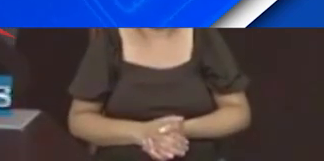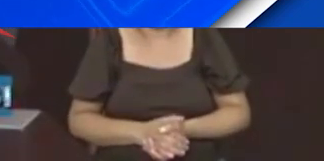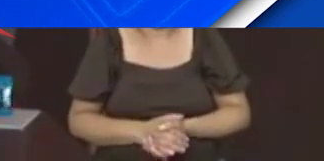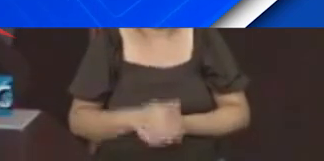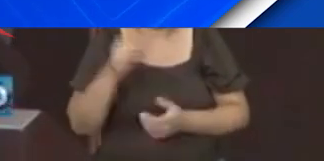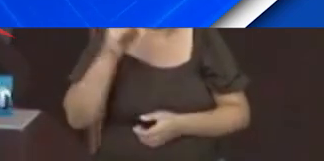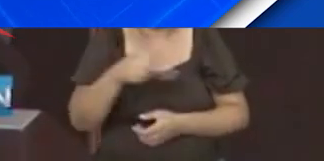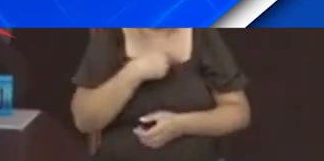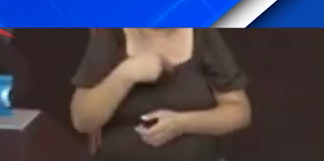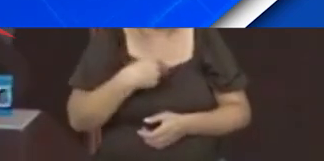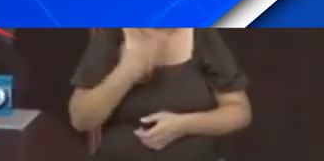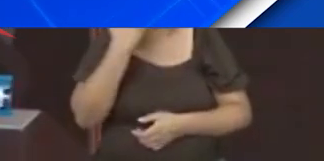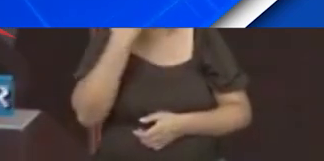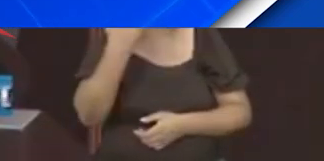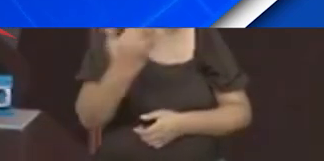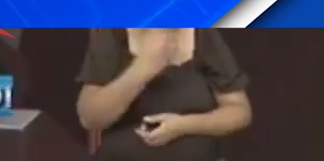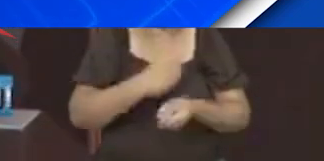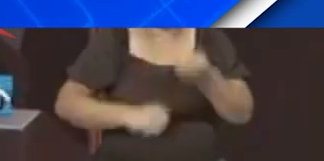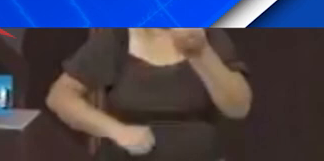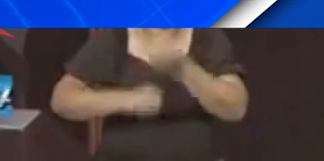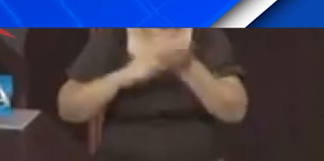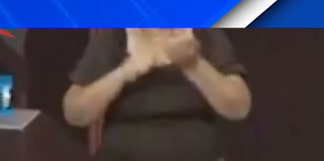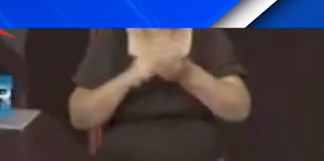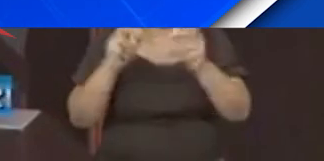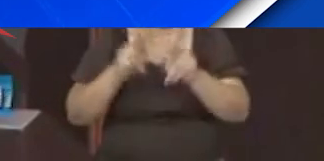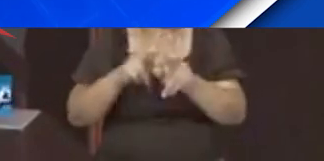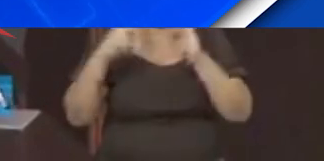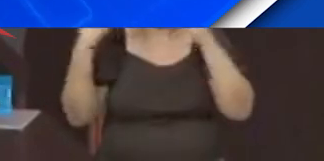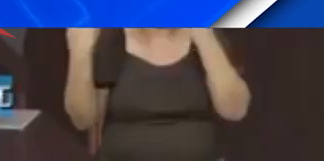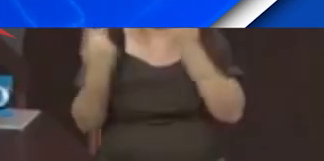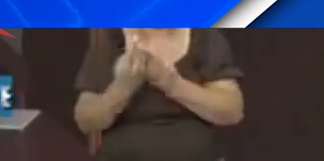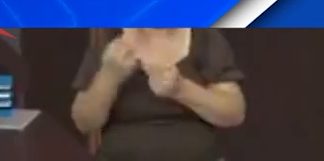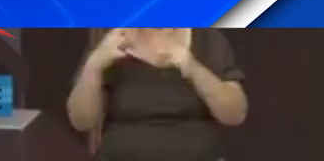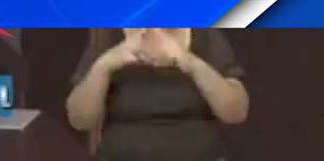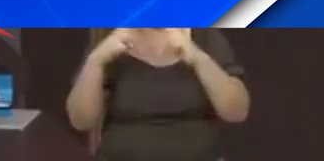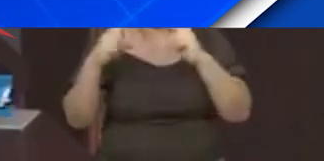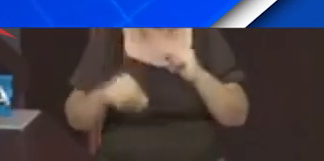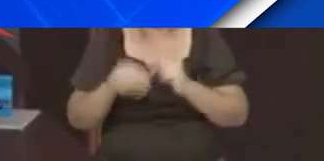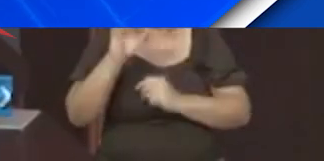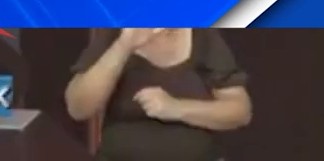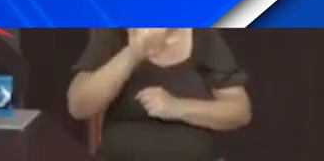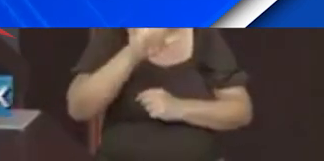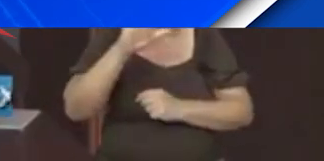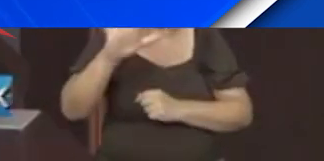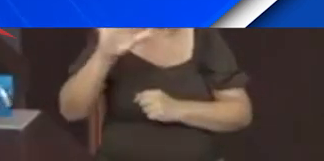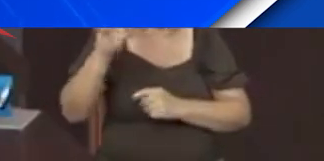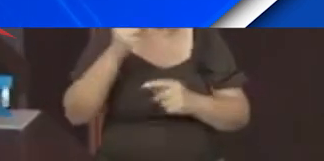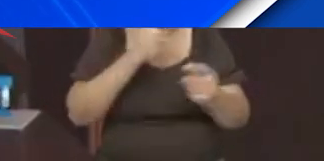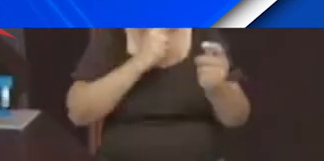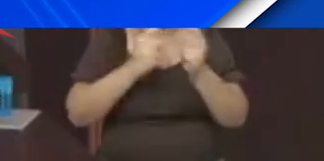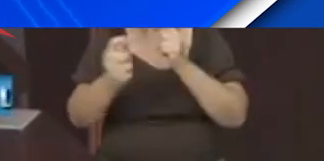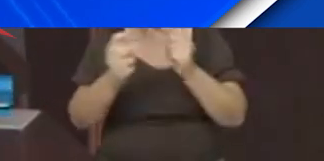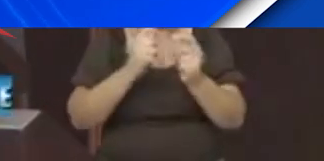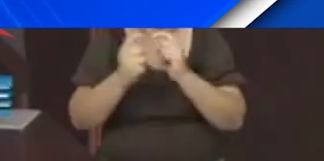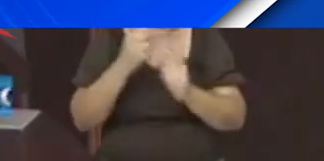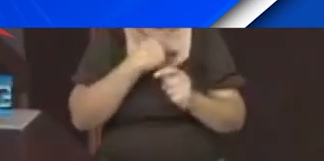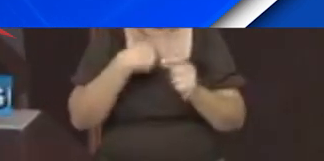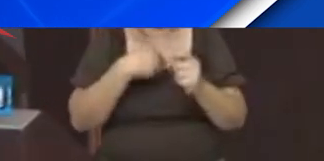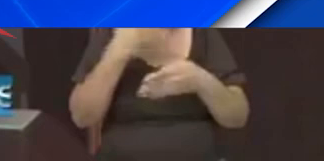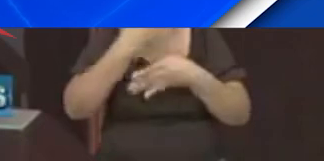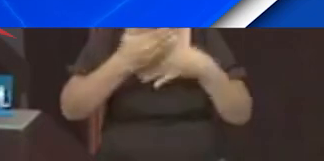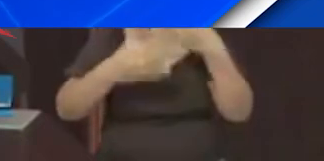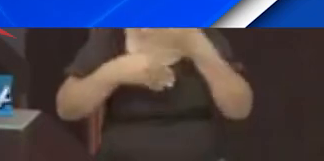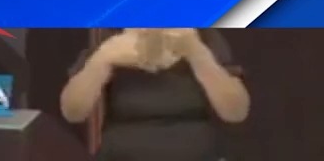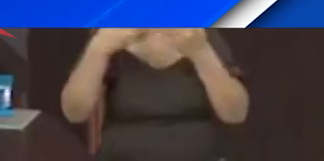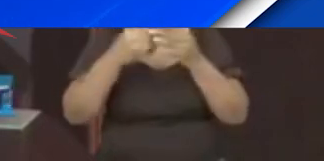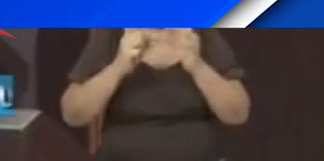Esta inversión benefició a 157 mil protagonistas o familias y costó 52 millones de dólares para hacer posible la construcción de esta